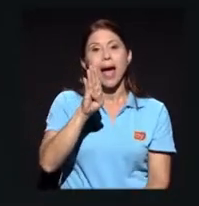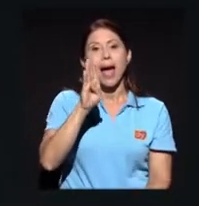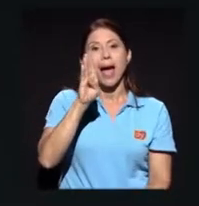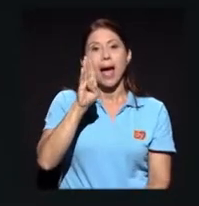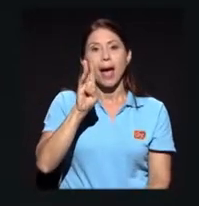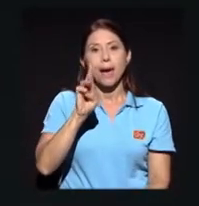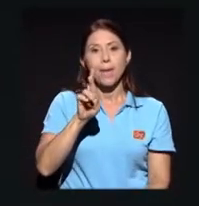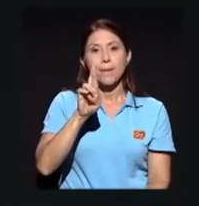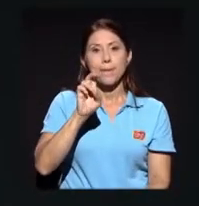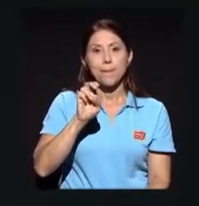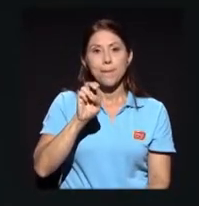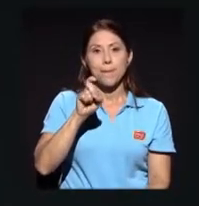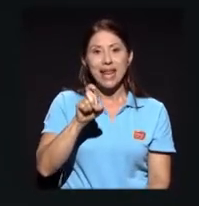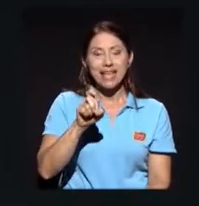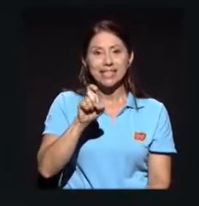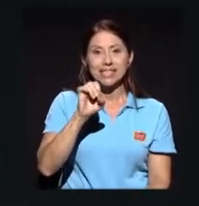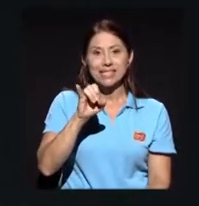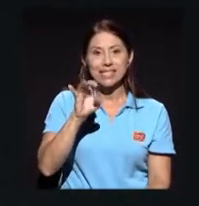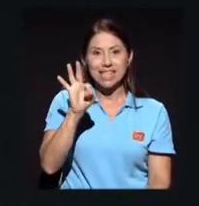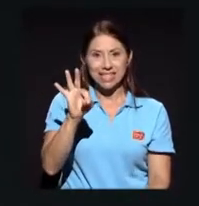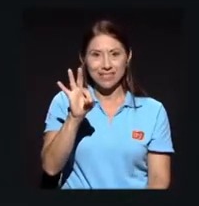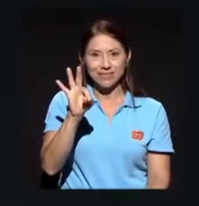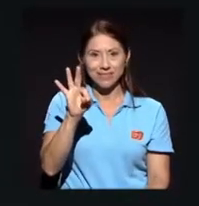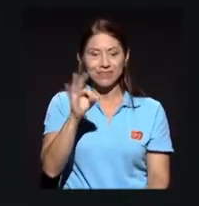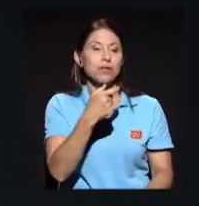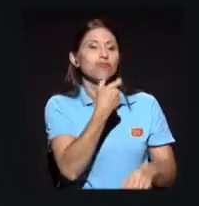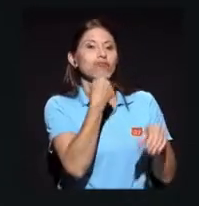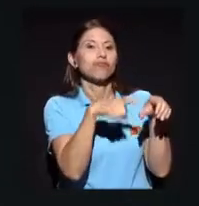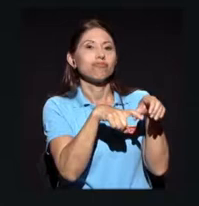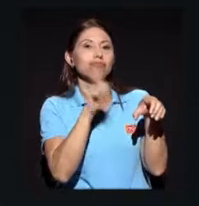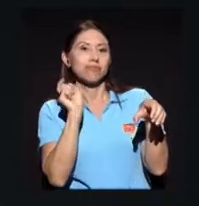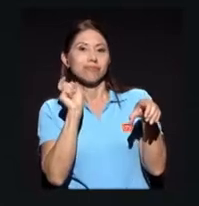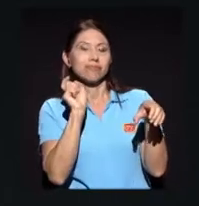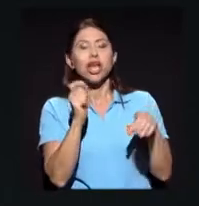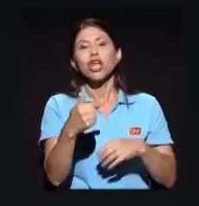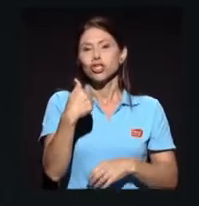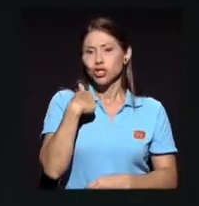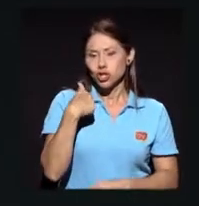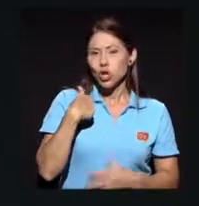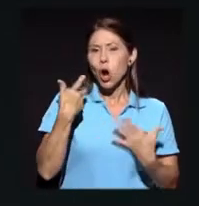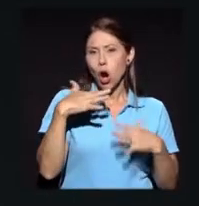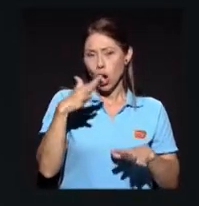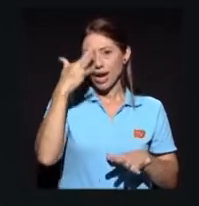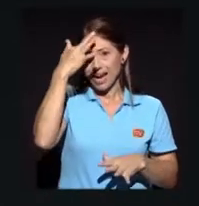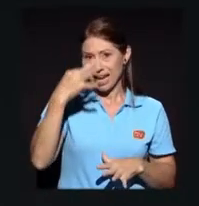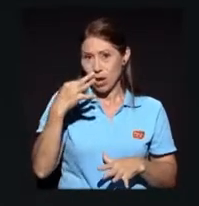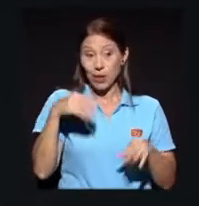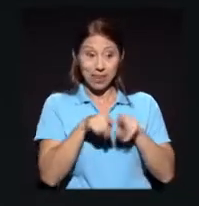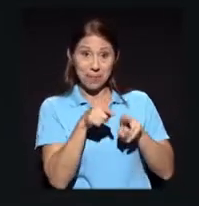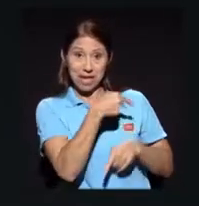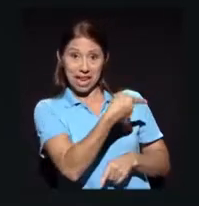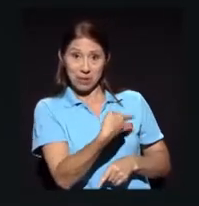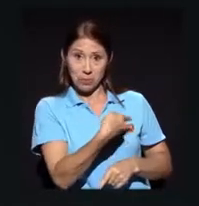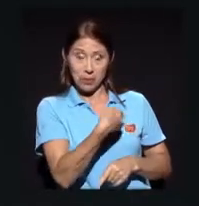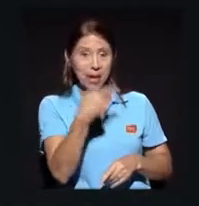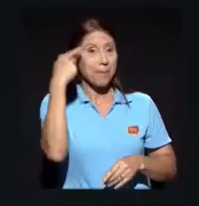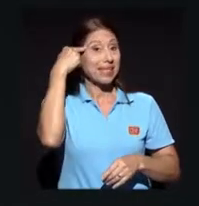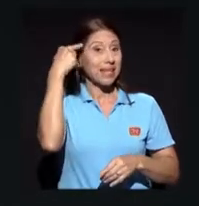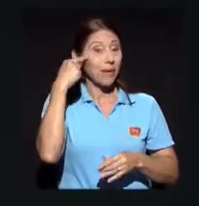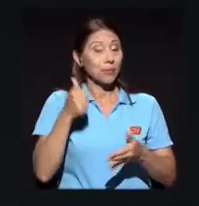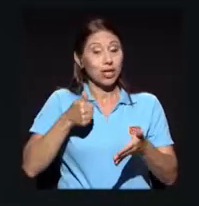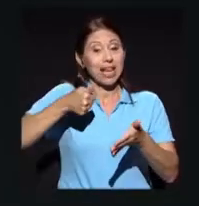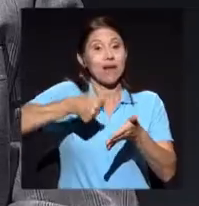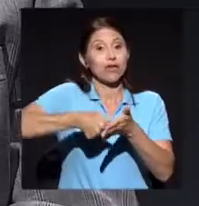yo por lo menos y sospecho de la conversación que donde eduardo también pensamos que la votación iba a salir